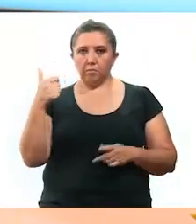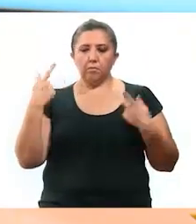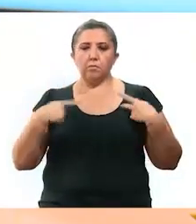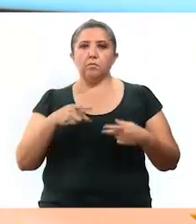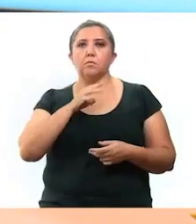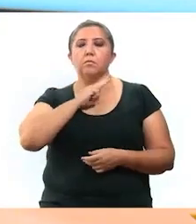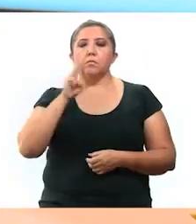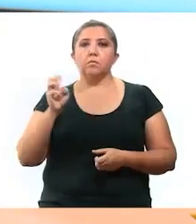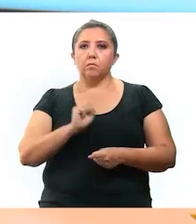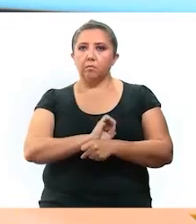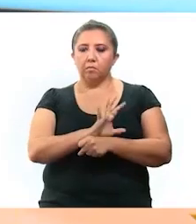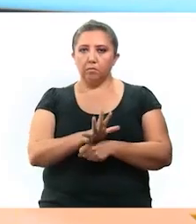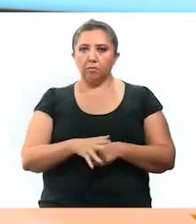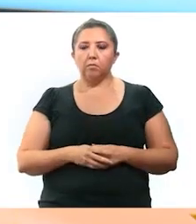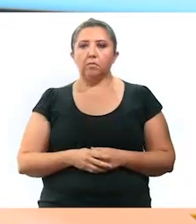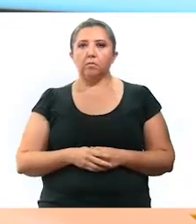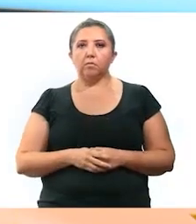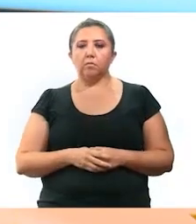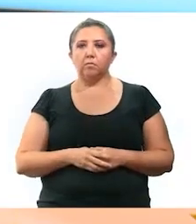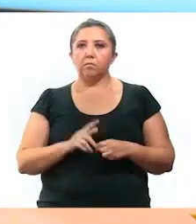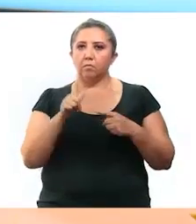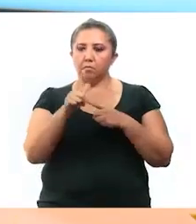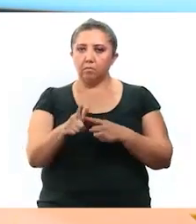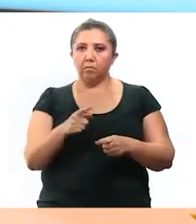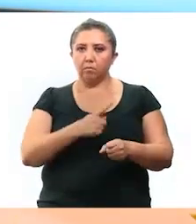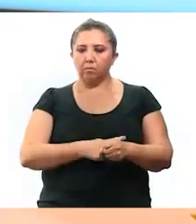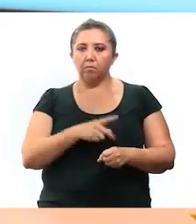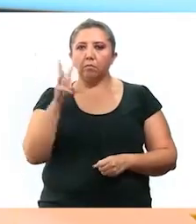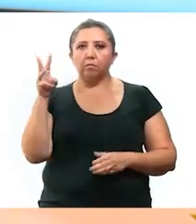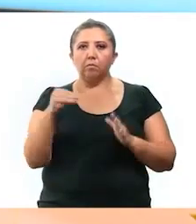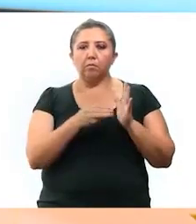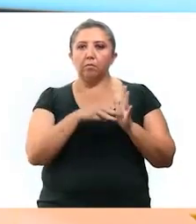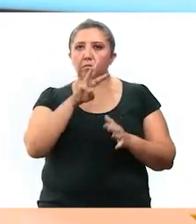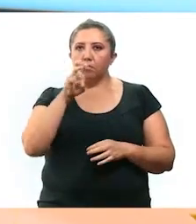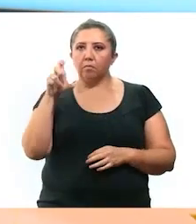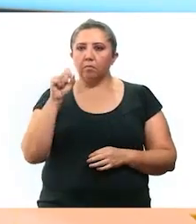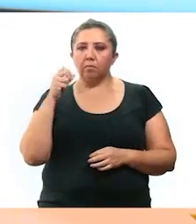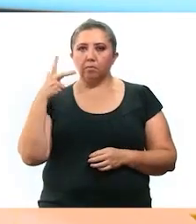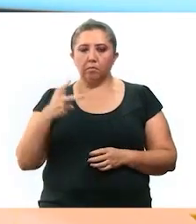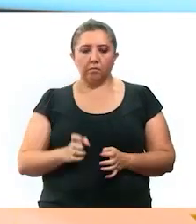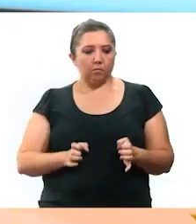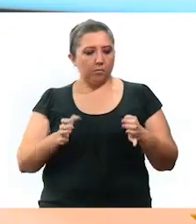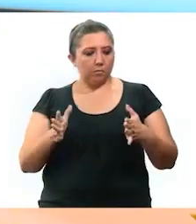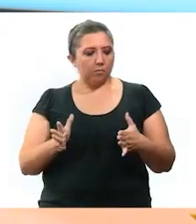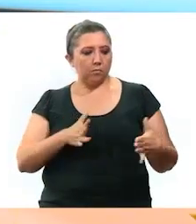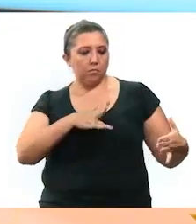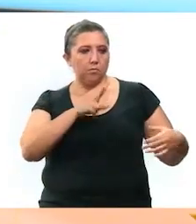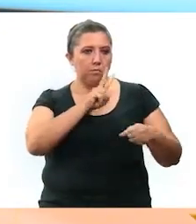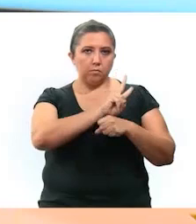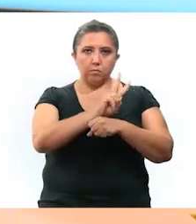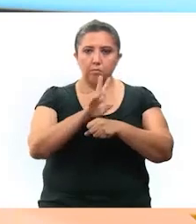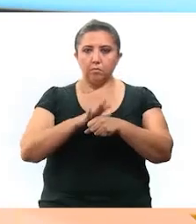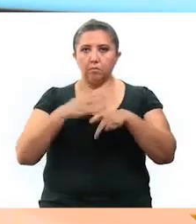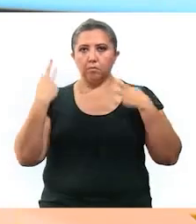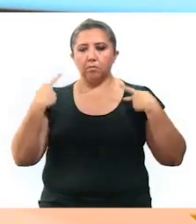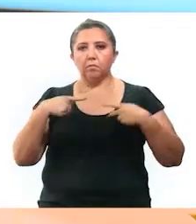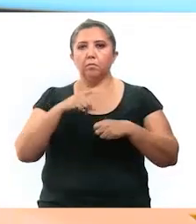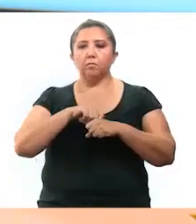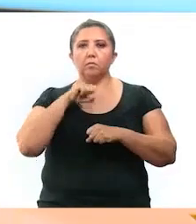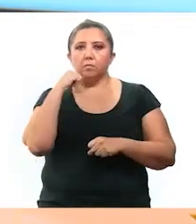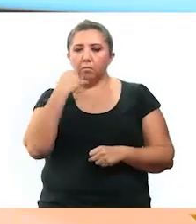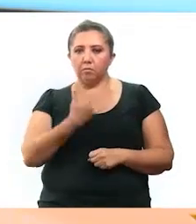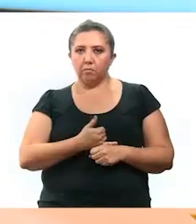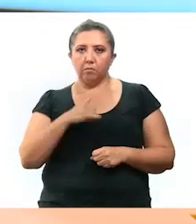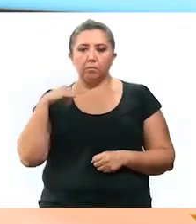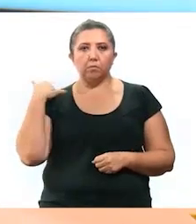personas fallecidas a causa del coronavirus. De los casos activos, 3.328 están estables, aislados y monitoreados por personal médico